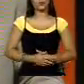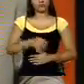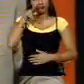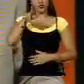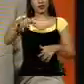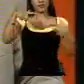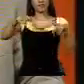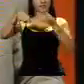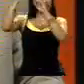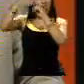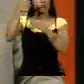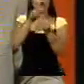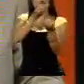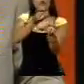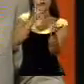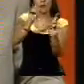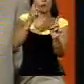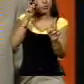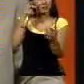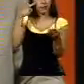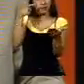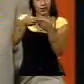en esos días.